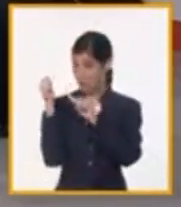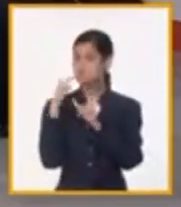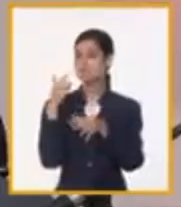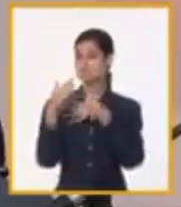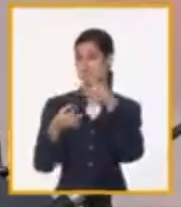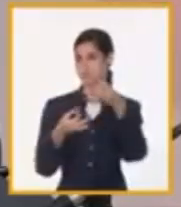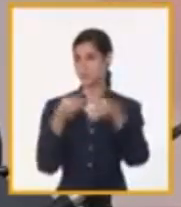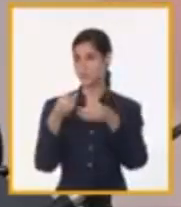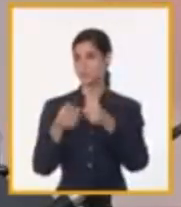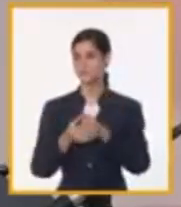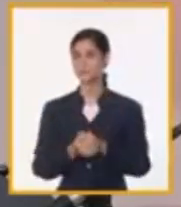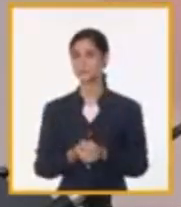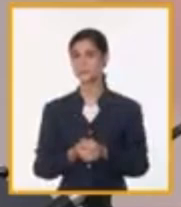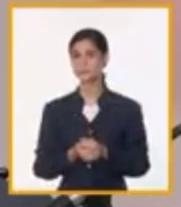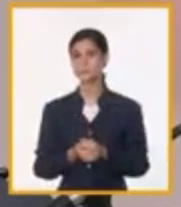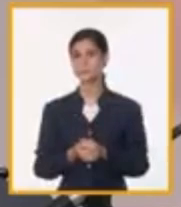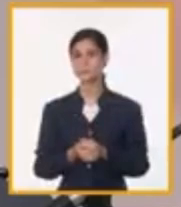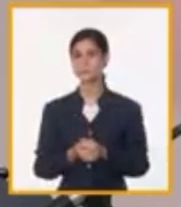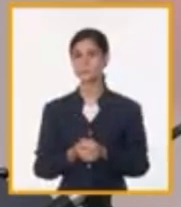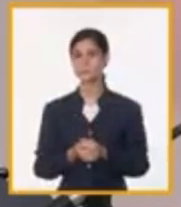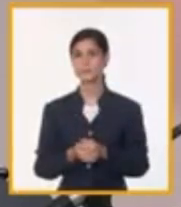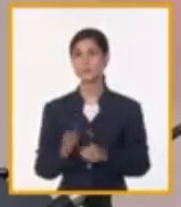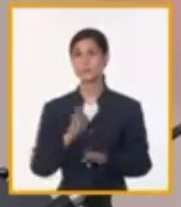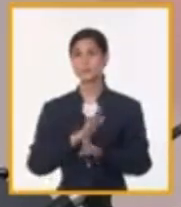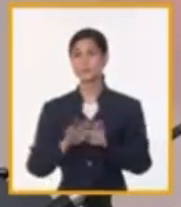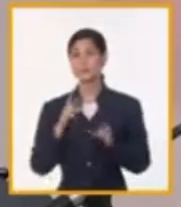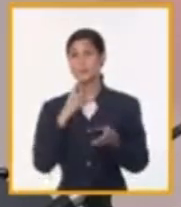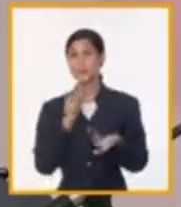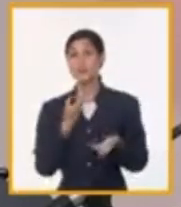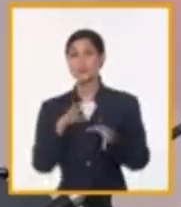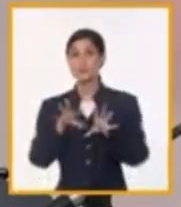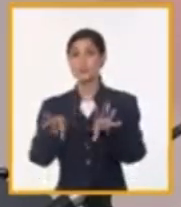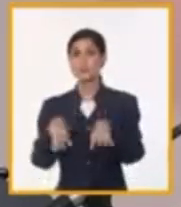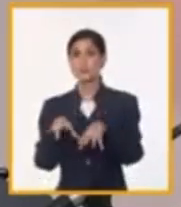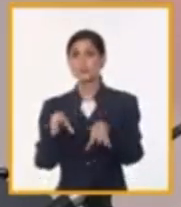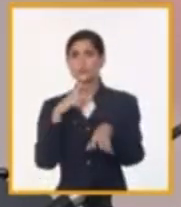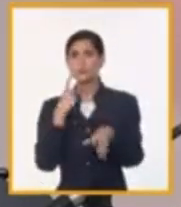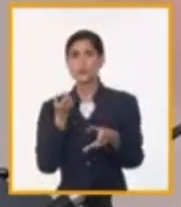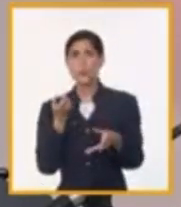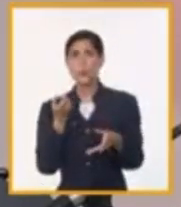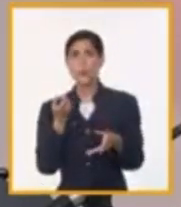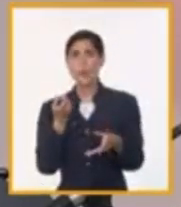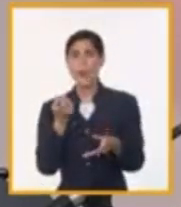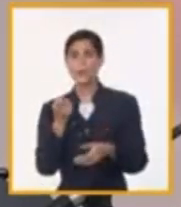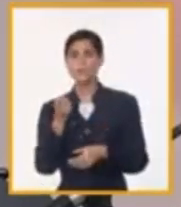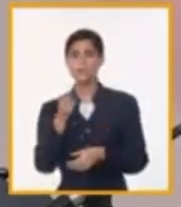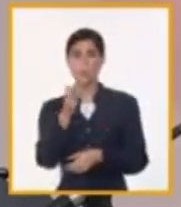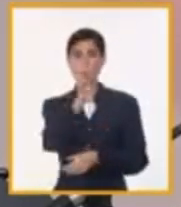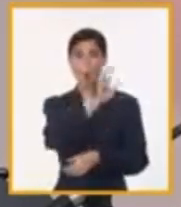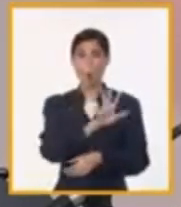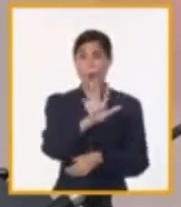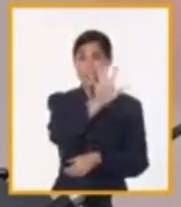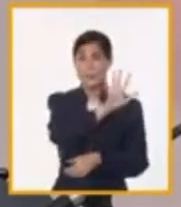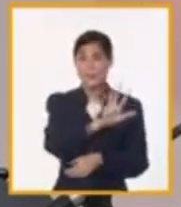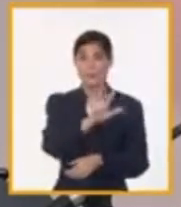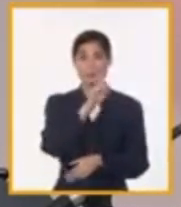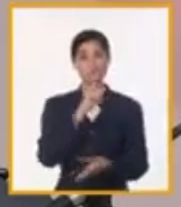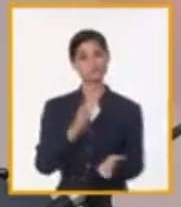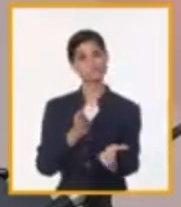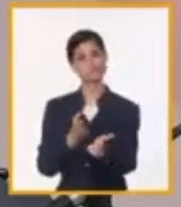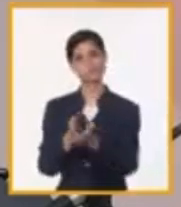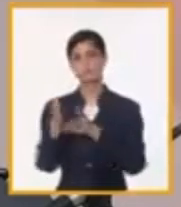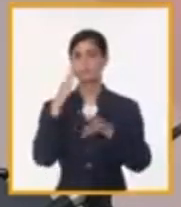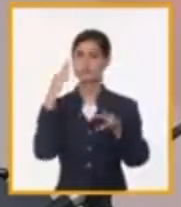Pero por supuesto la situación la tensa situación en en Oriente medio eh sigue preocupando